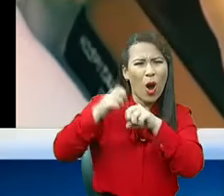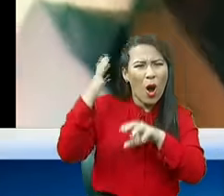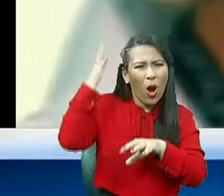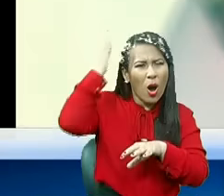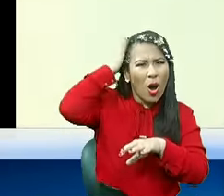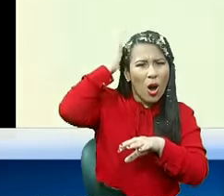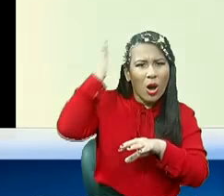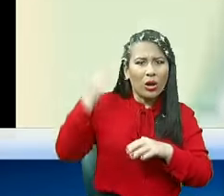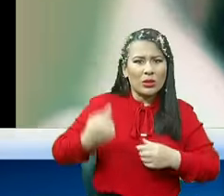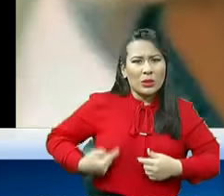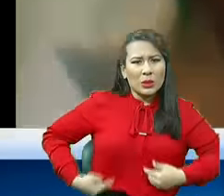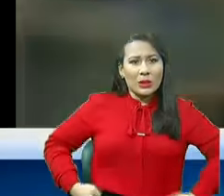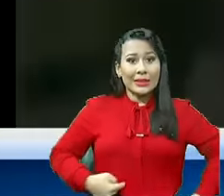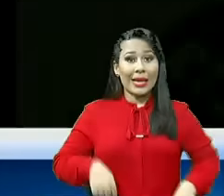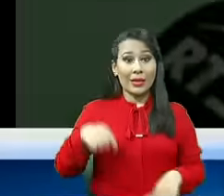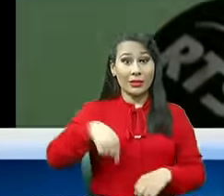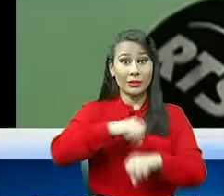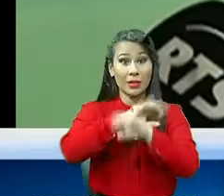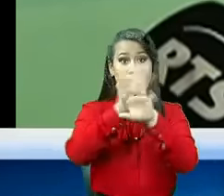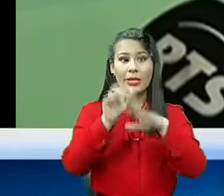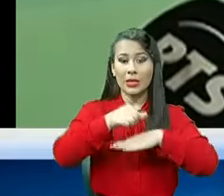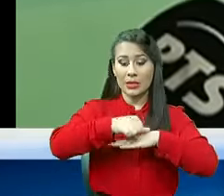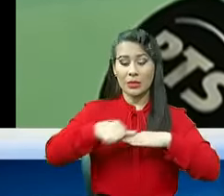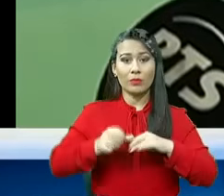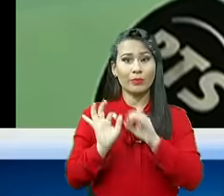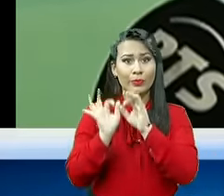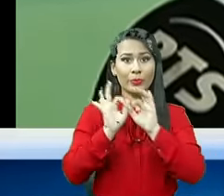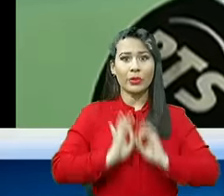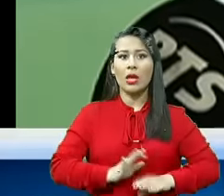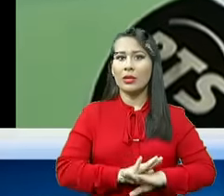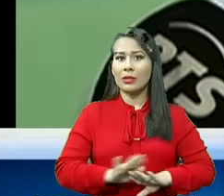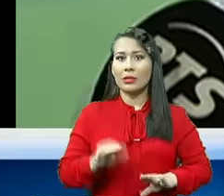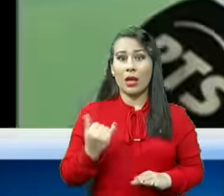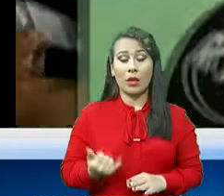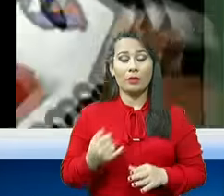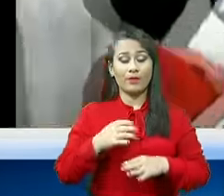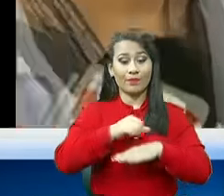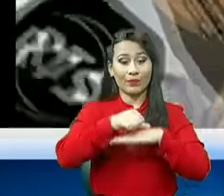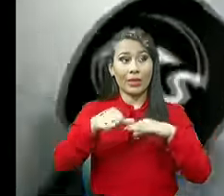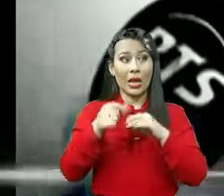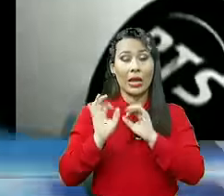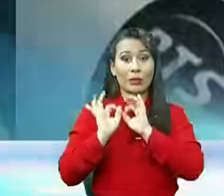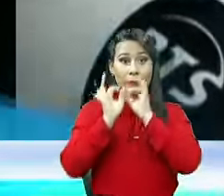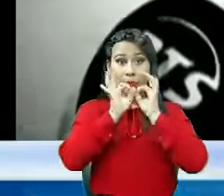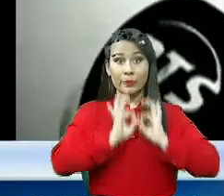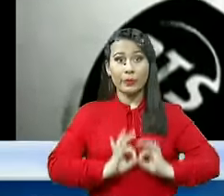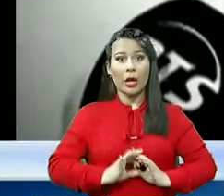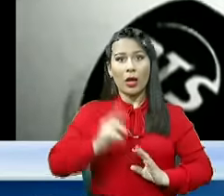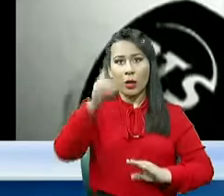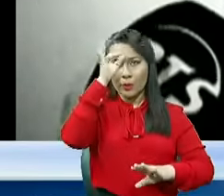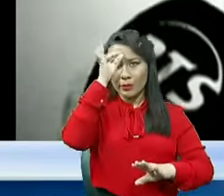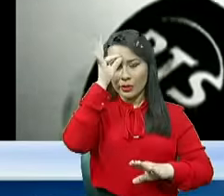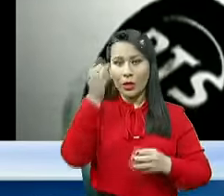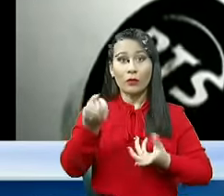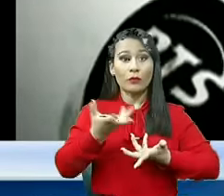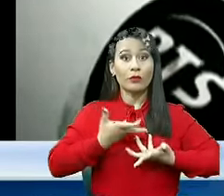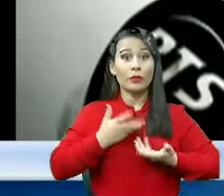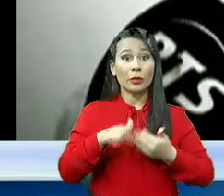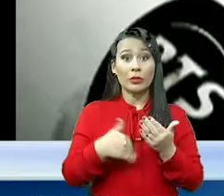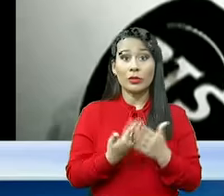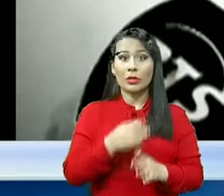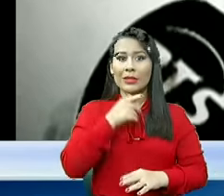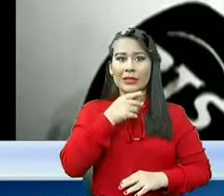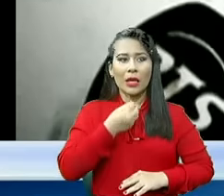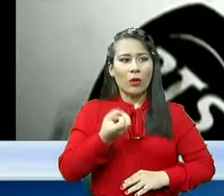el segundo fue operado en la mañana ya en estos momentos se encuentra en el postquirúrgico en estos momentos ventilado está estable los parámetros